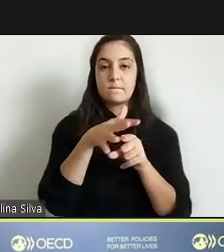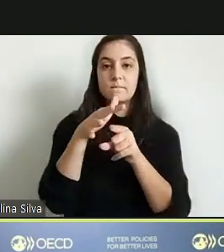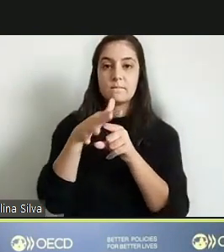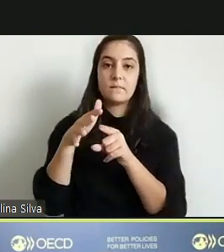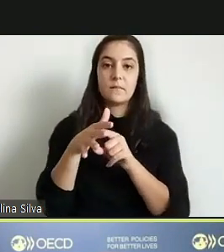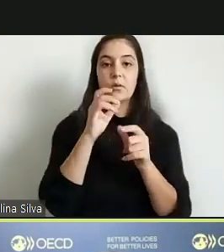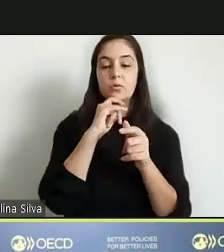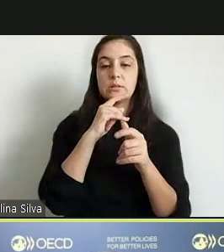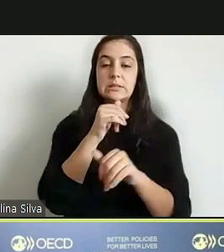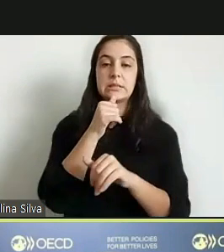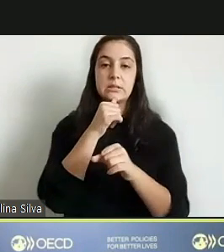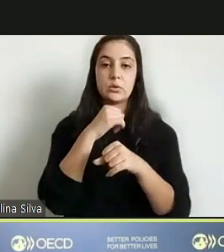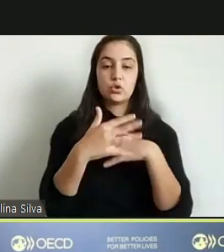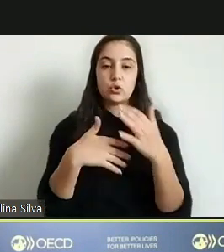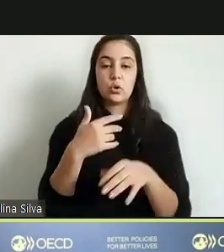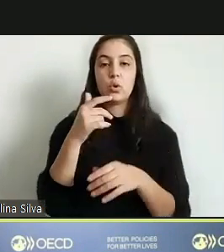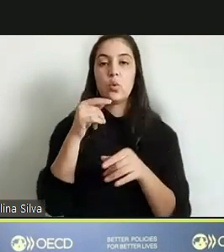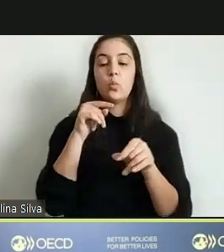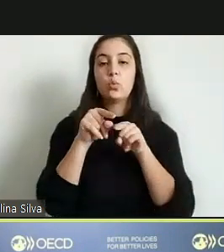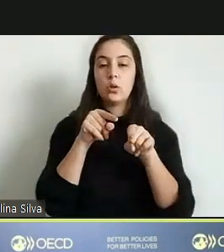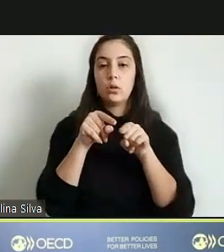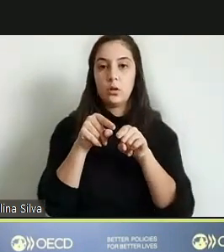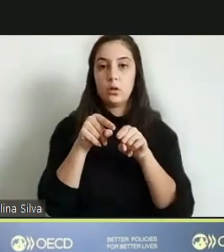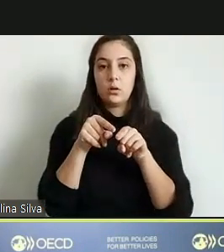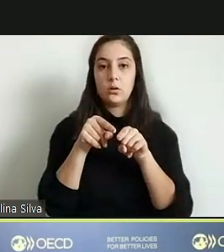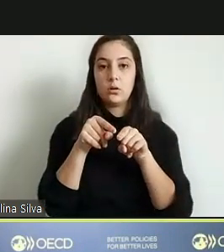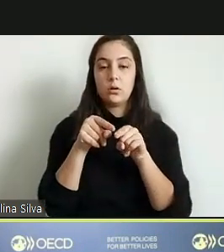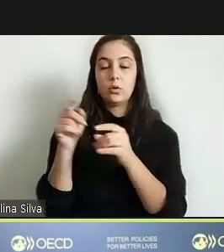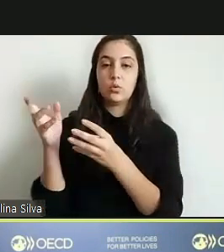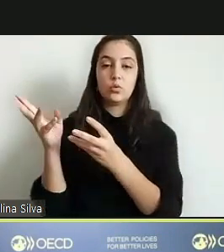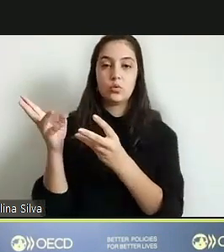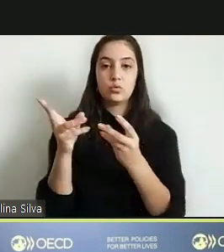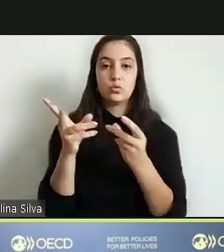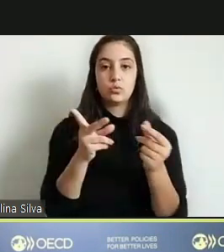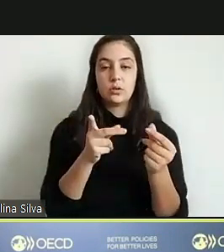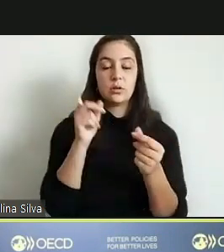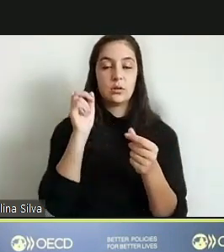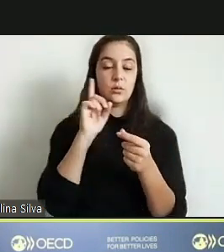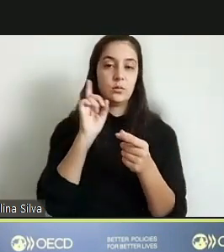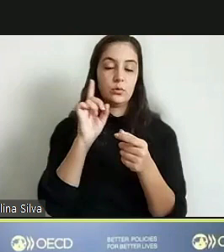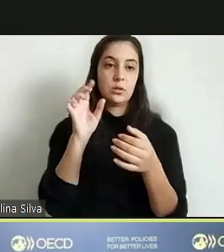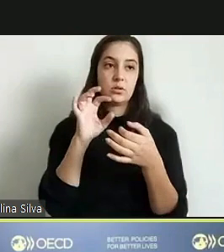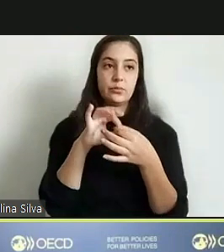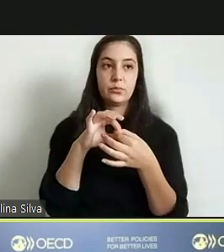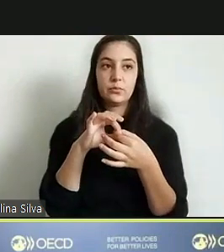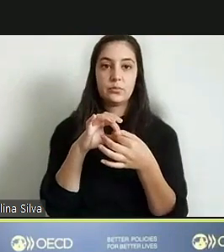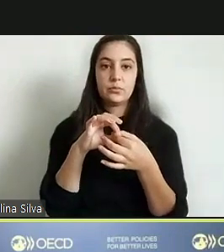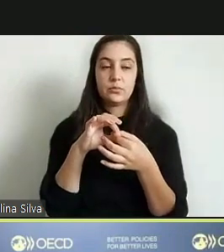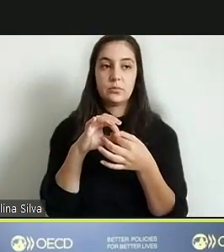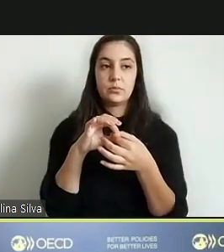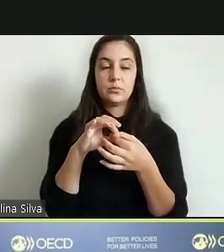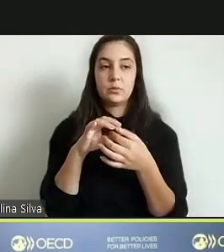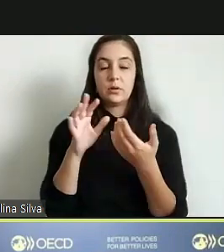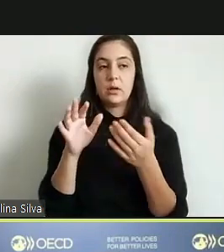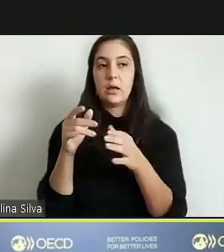de decisiones políticas. Y este resultado es de relevancia fundamental, en base a